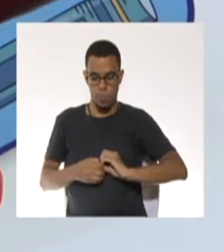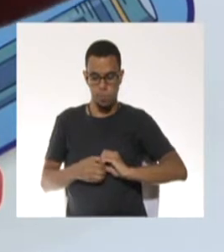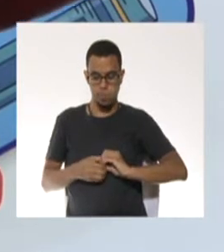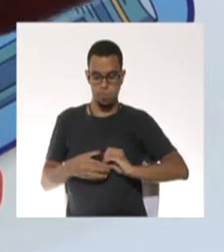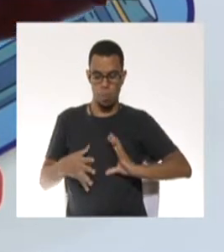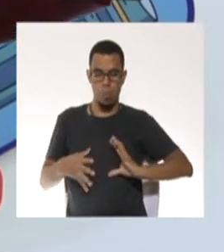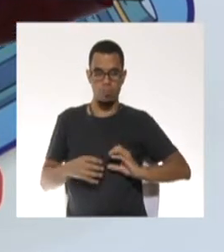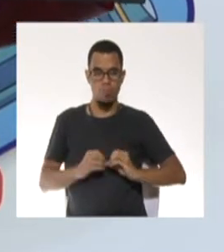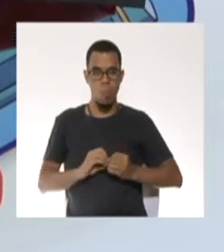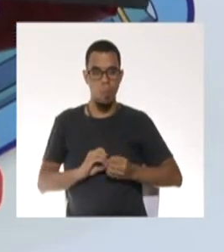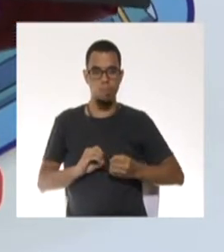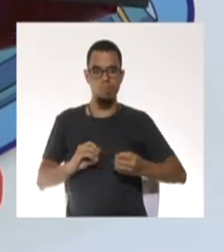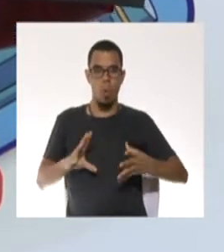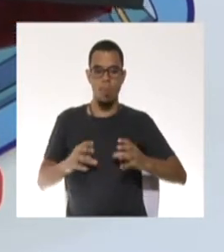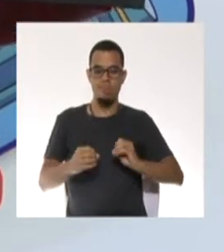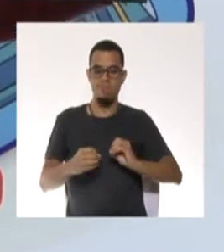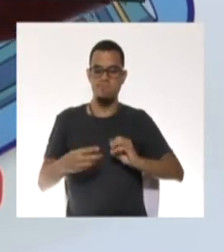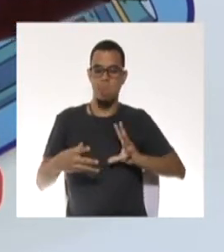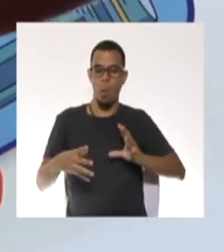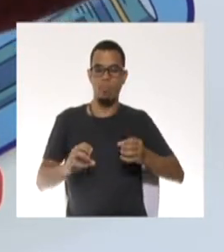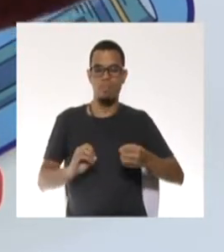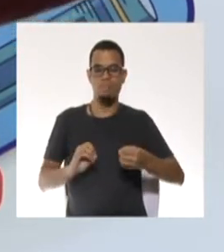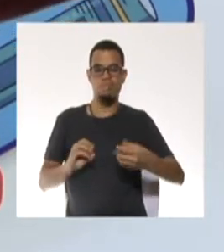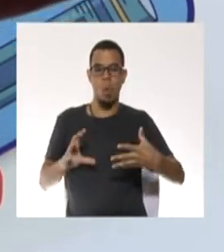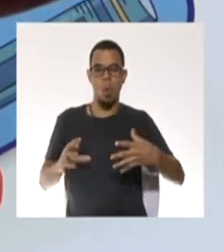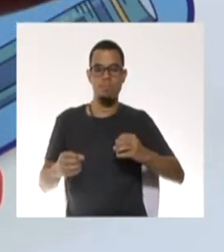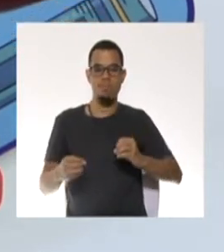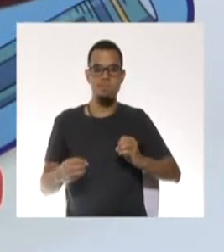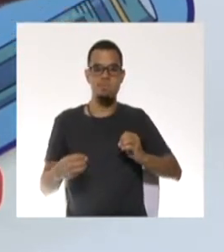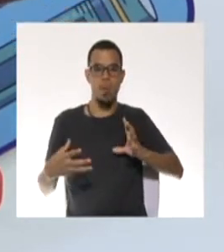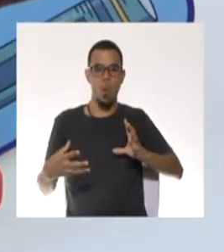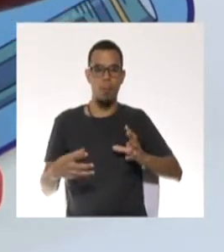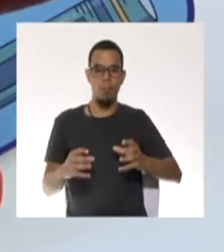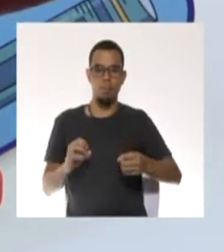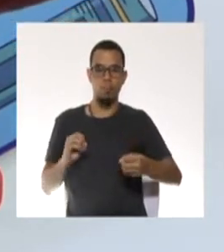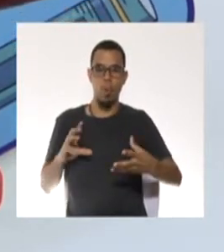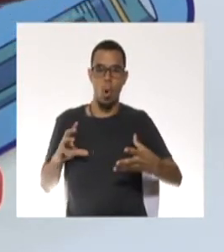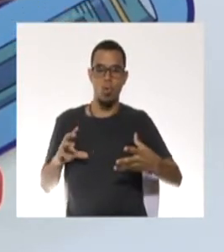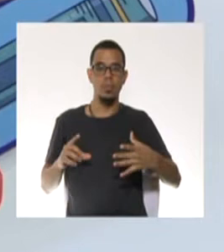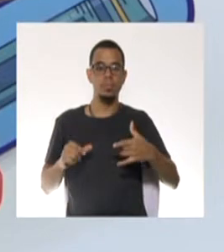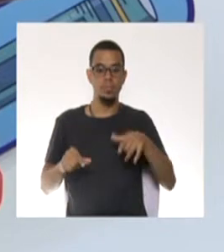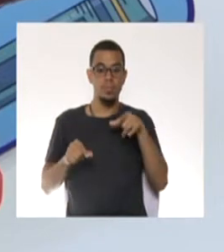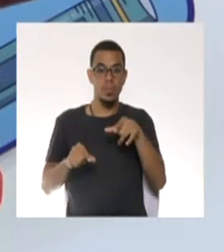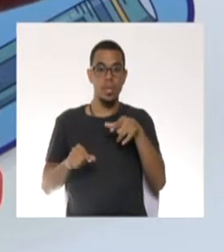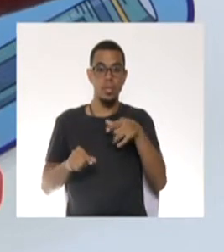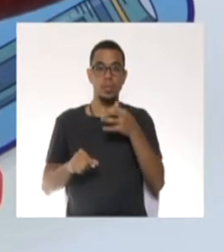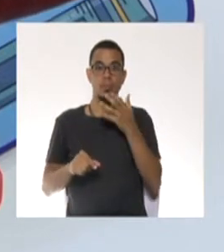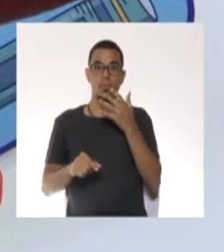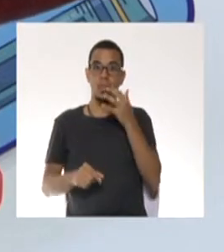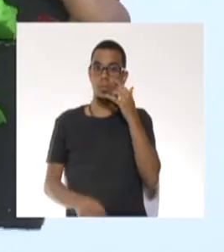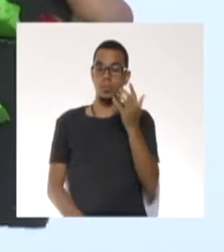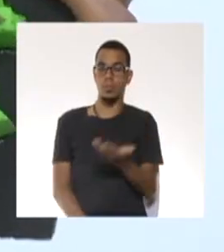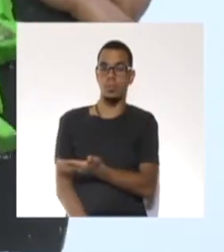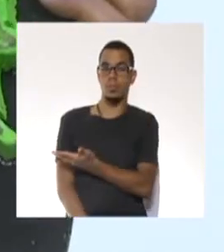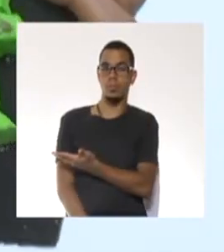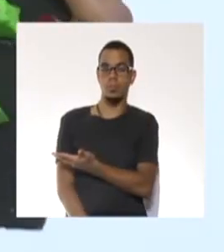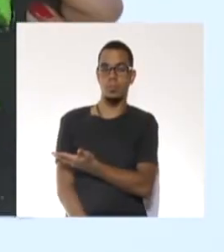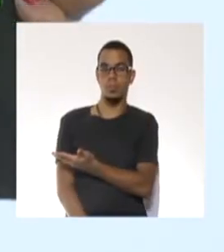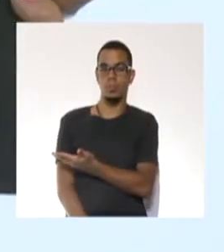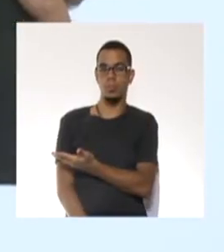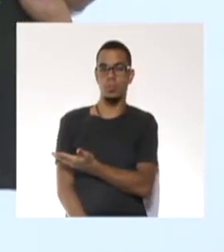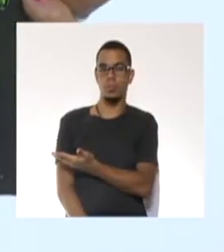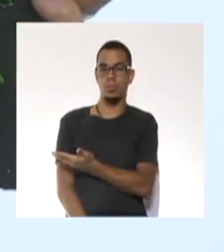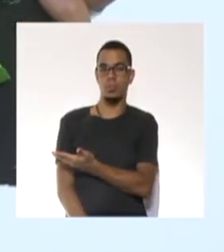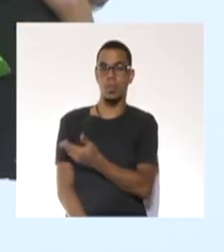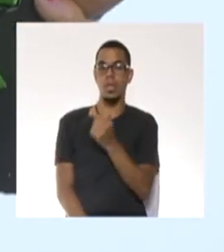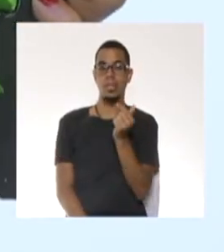nosotros tenemos? Hay muchos tipos de células, pero tenemos la célula animal, que la tenemos aquí, que esa célula, como lo dijimos la semana